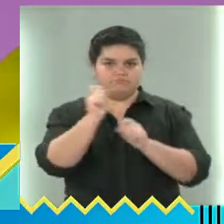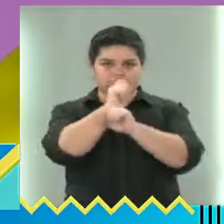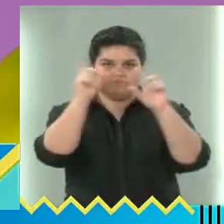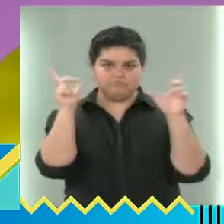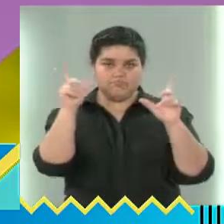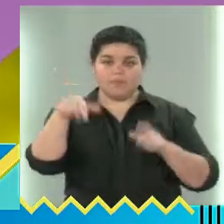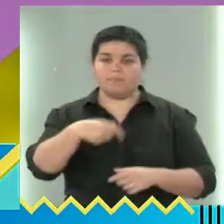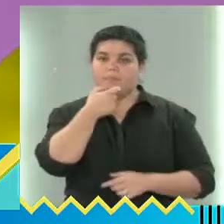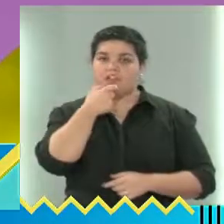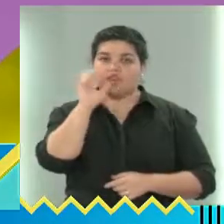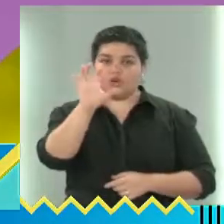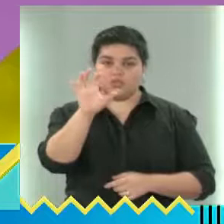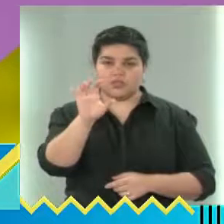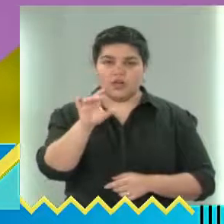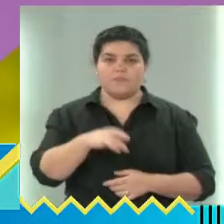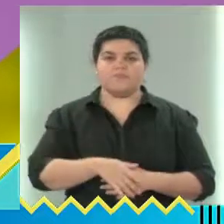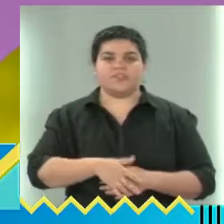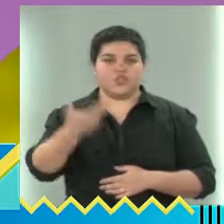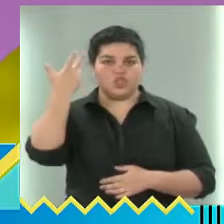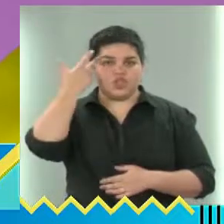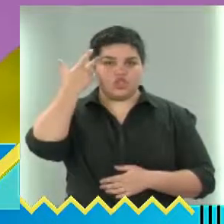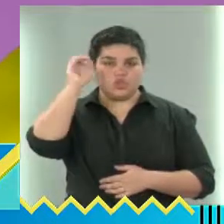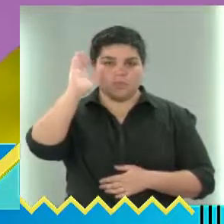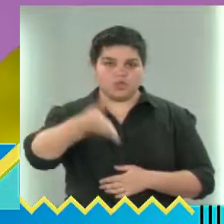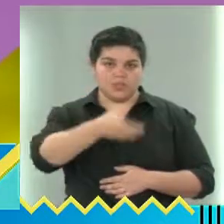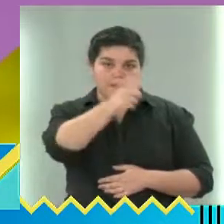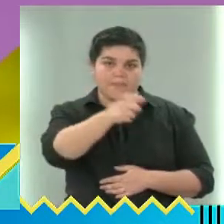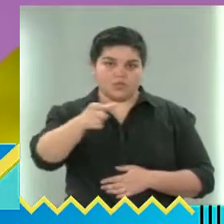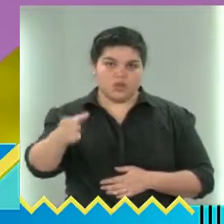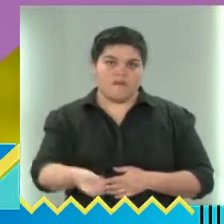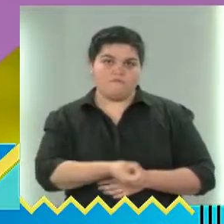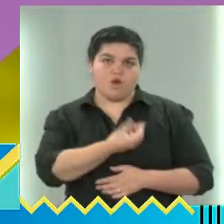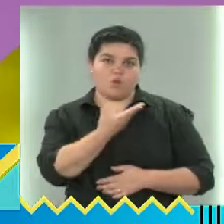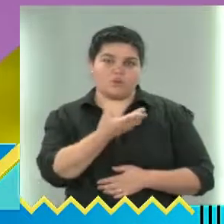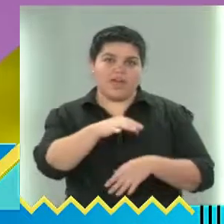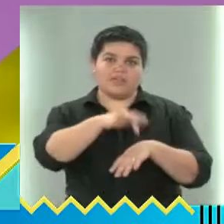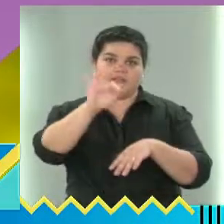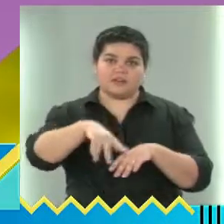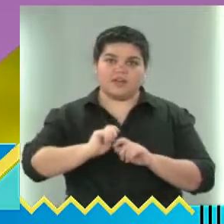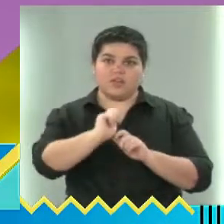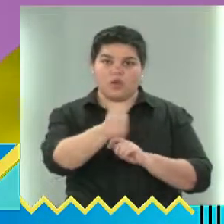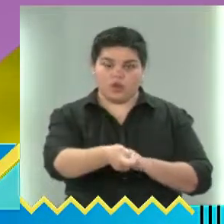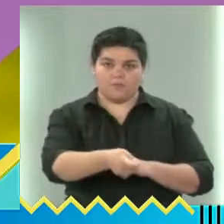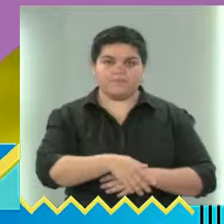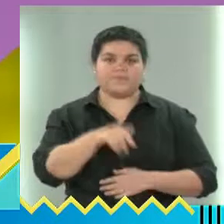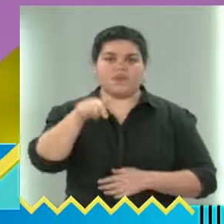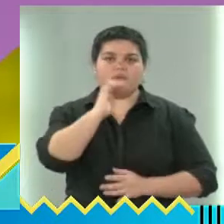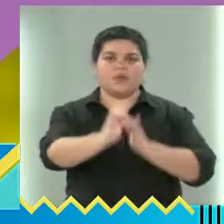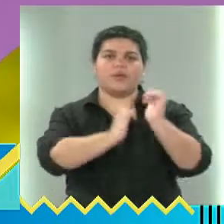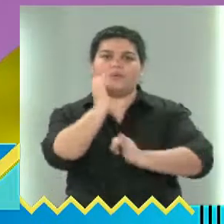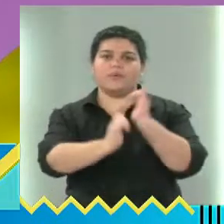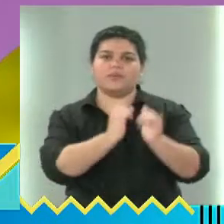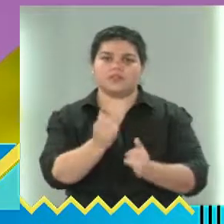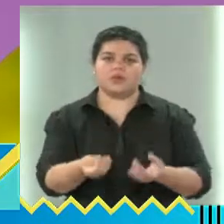provincia solamente el 18% de la población es donante voluntario. Vamos a estar hablando acerca de la importancia de donar